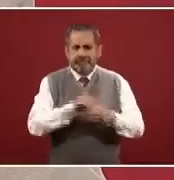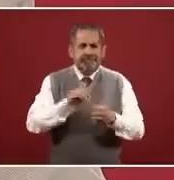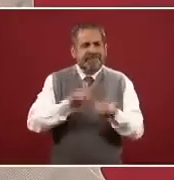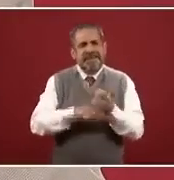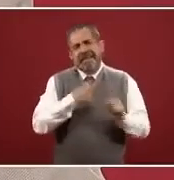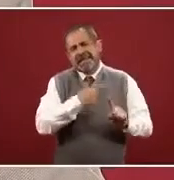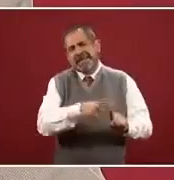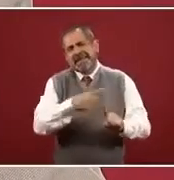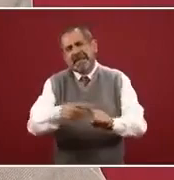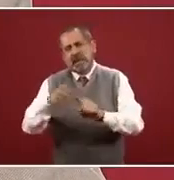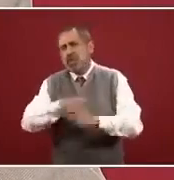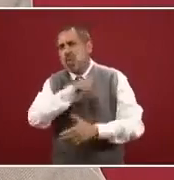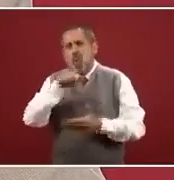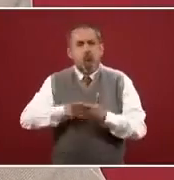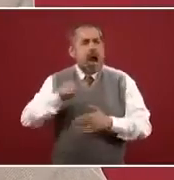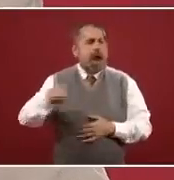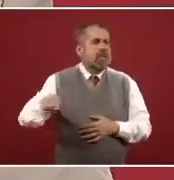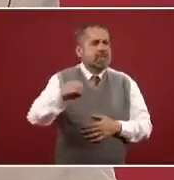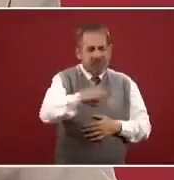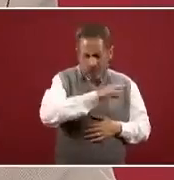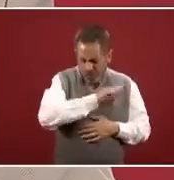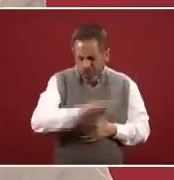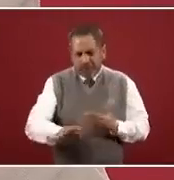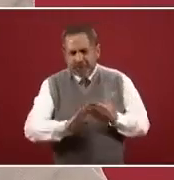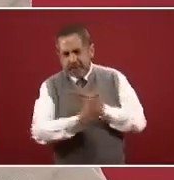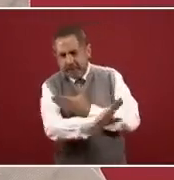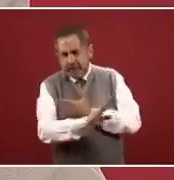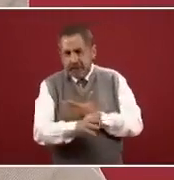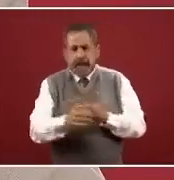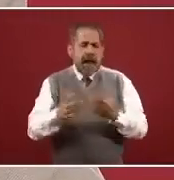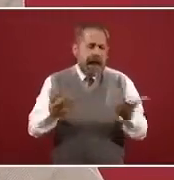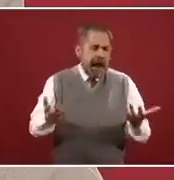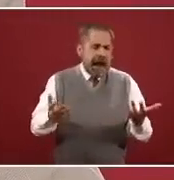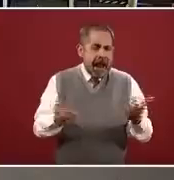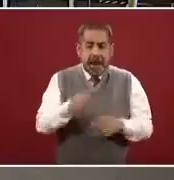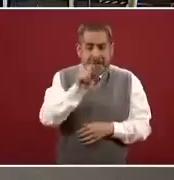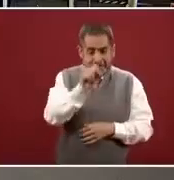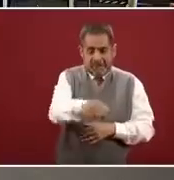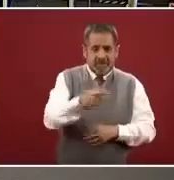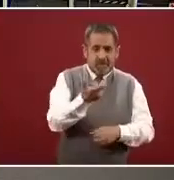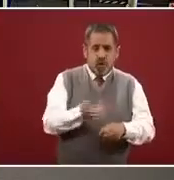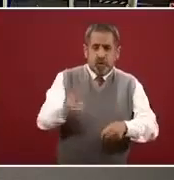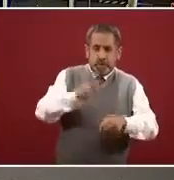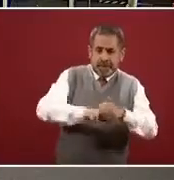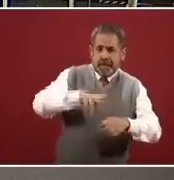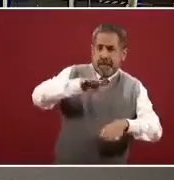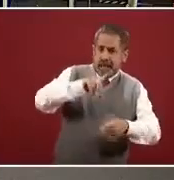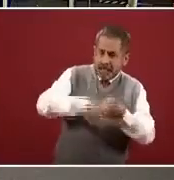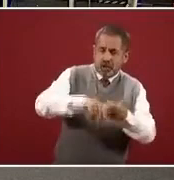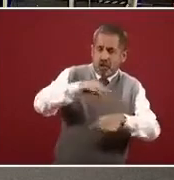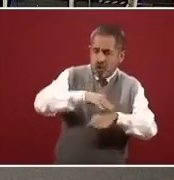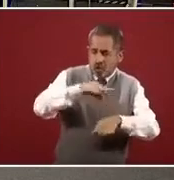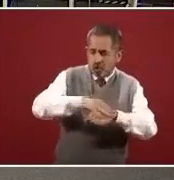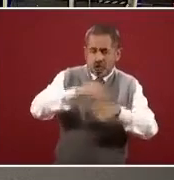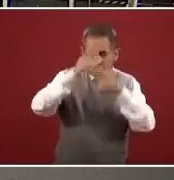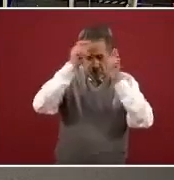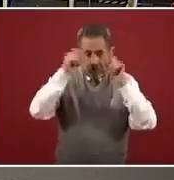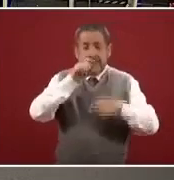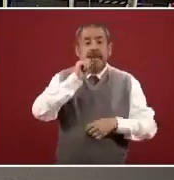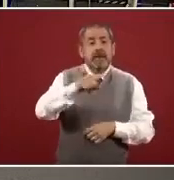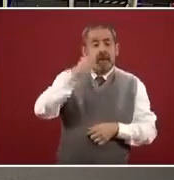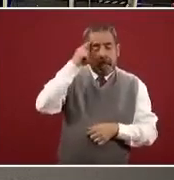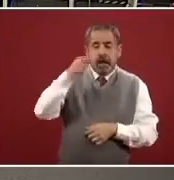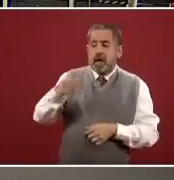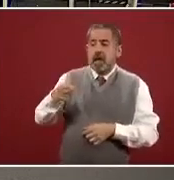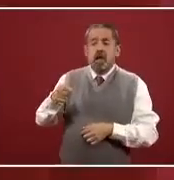entornos en los cuales nos encontramos. Pero entonces, para efectos del personal de salud, si recuerdan también el doctor Gustavo Reyes